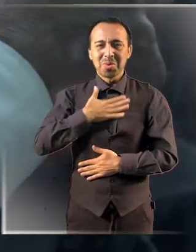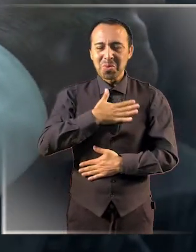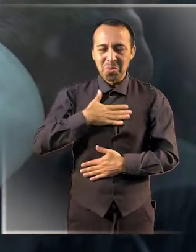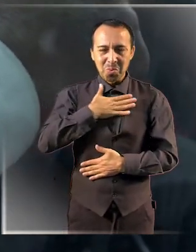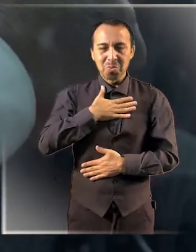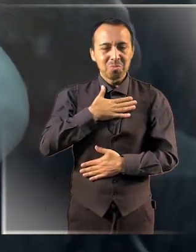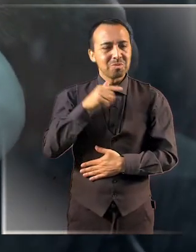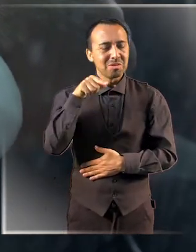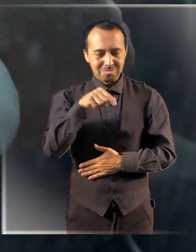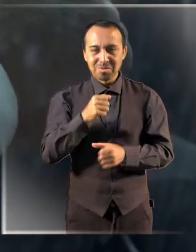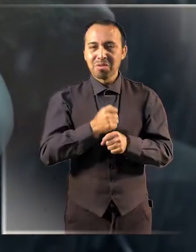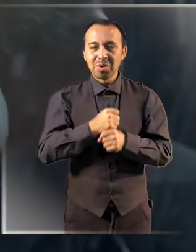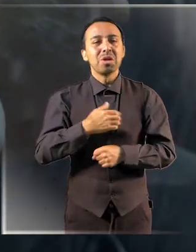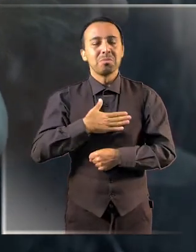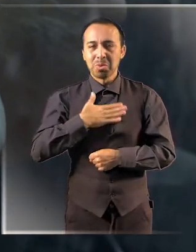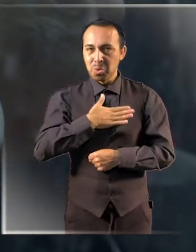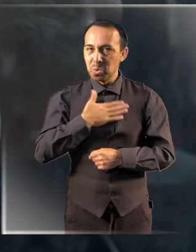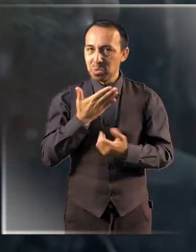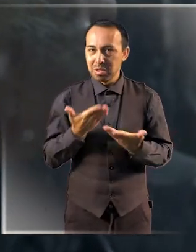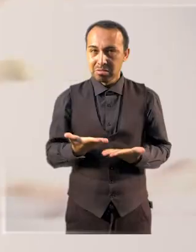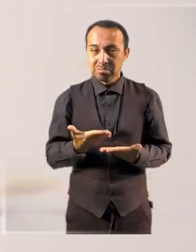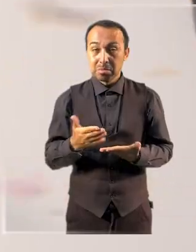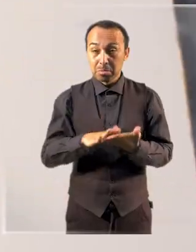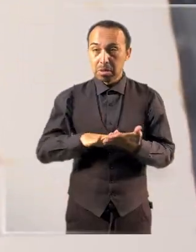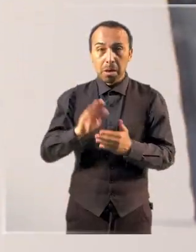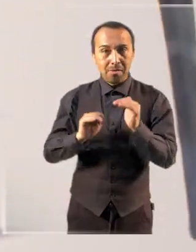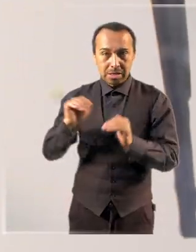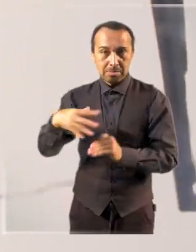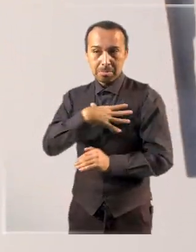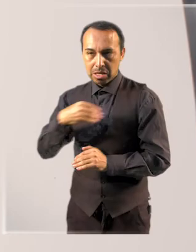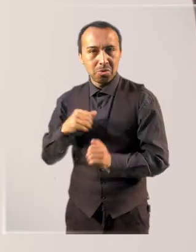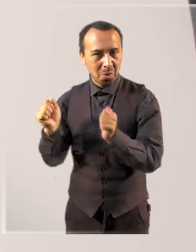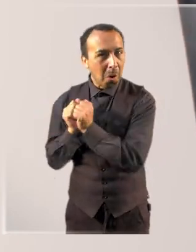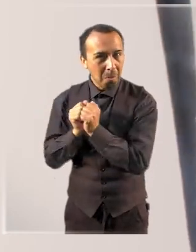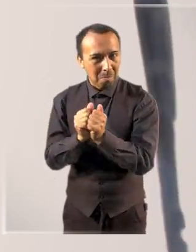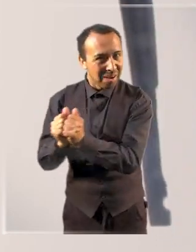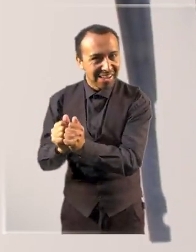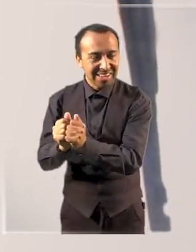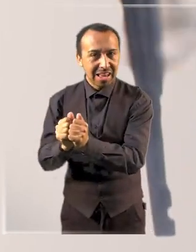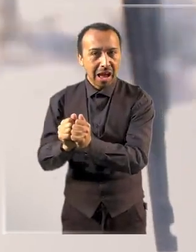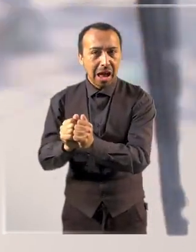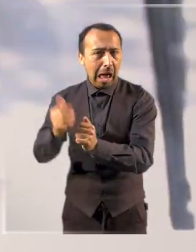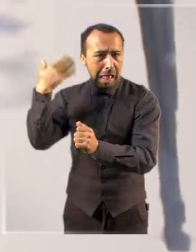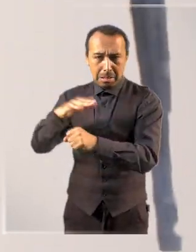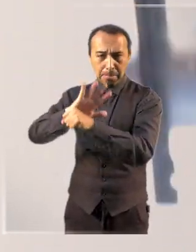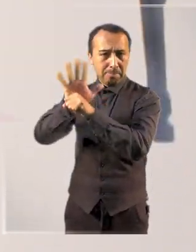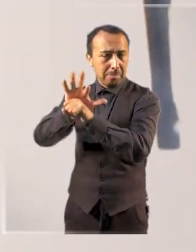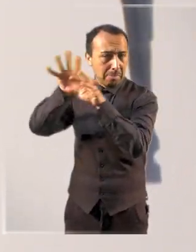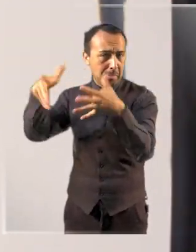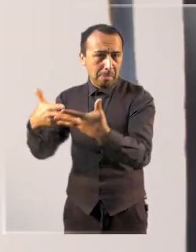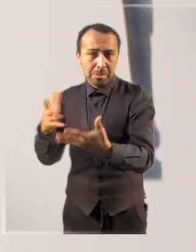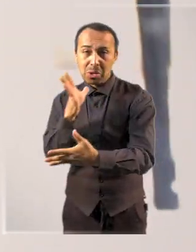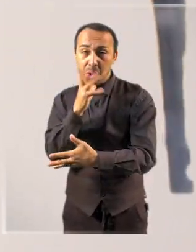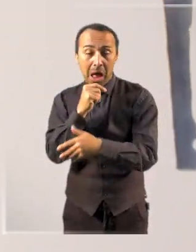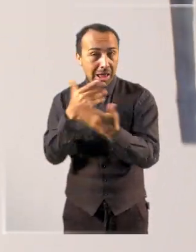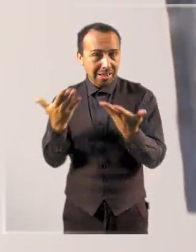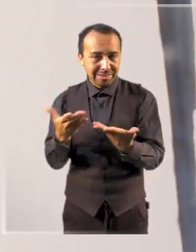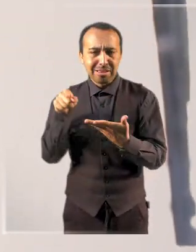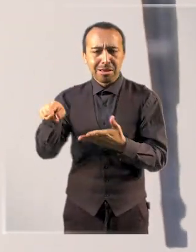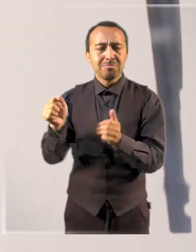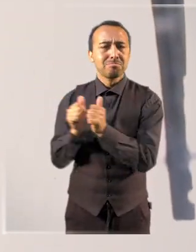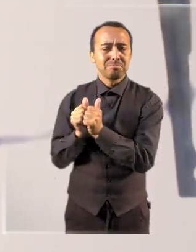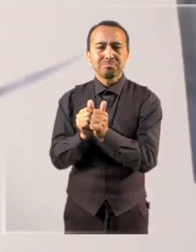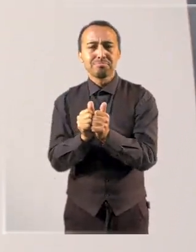mí trabajar en eso que me gusta. De hecho, yo hasta el Emanuel a veces, cuando no había pandemia,